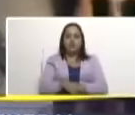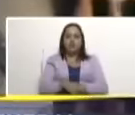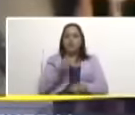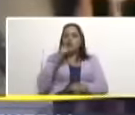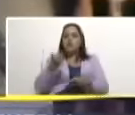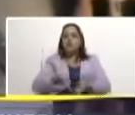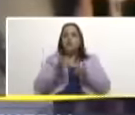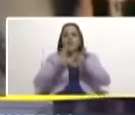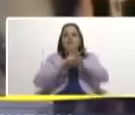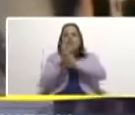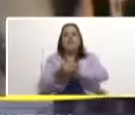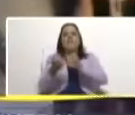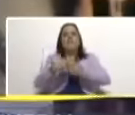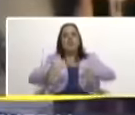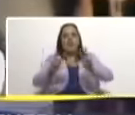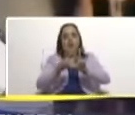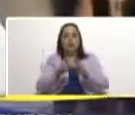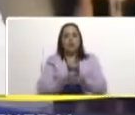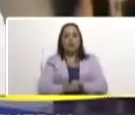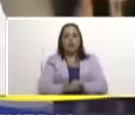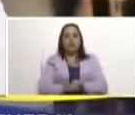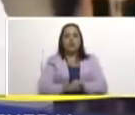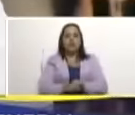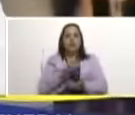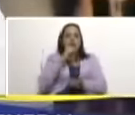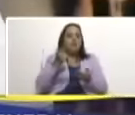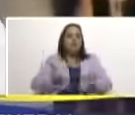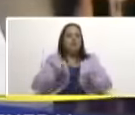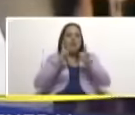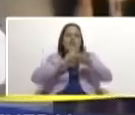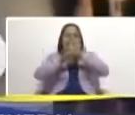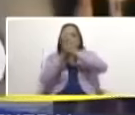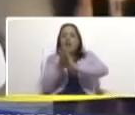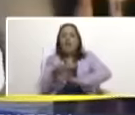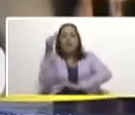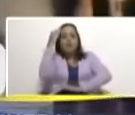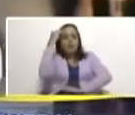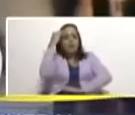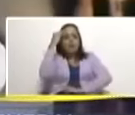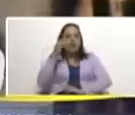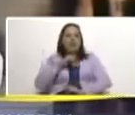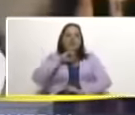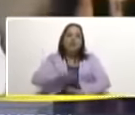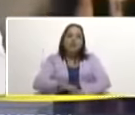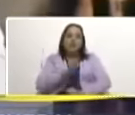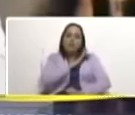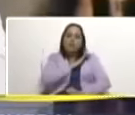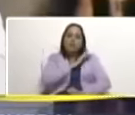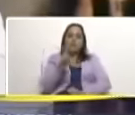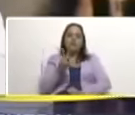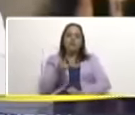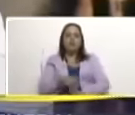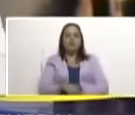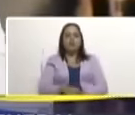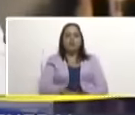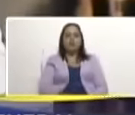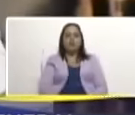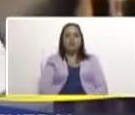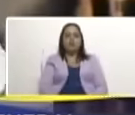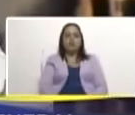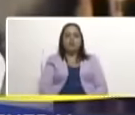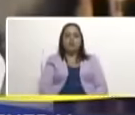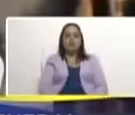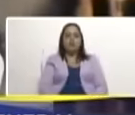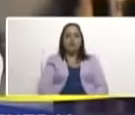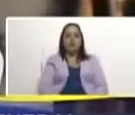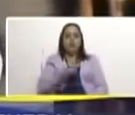nos destruyan los valores, no permitir que nos destruyan la memoria colectiva, nuestra historia, no permitir